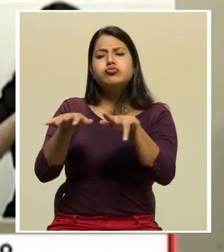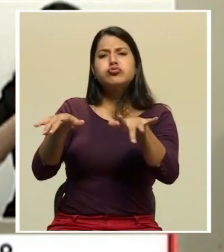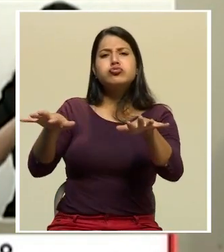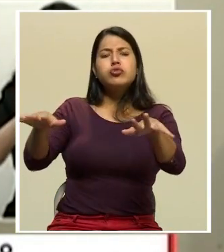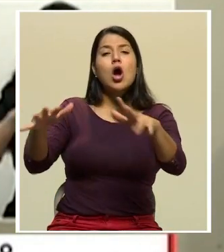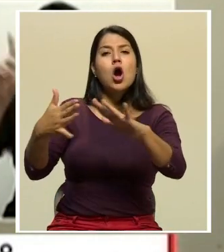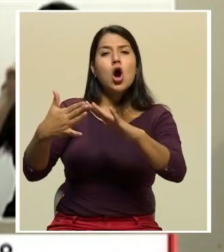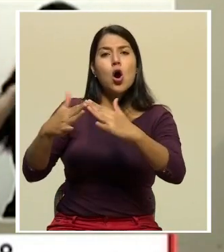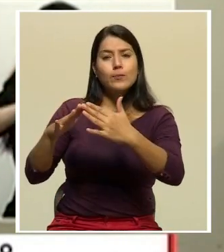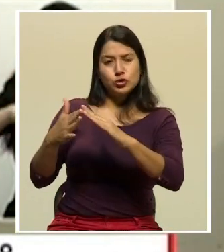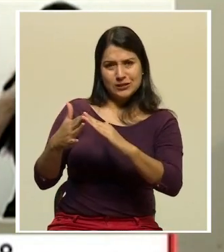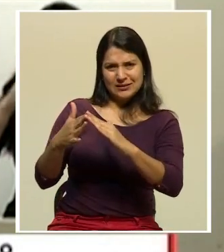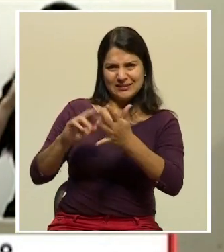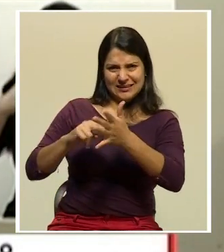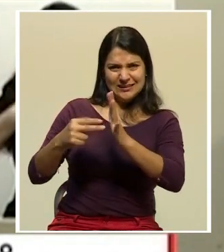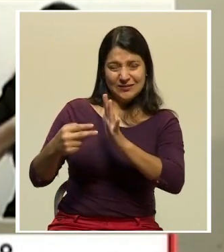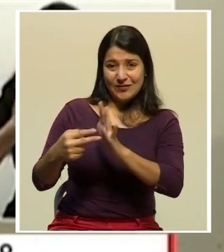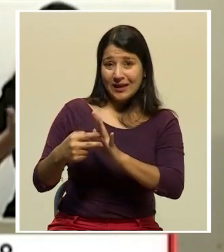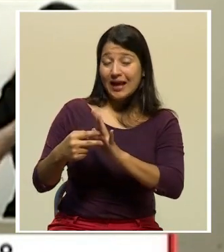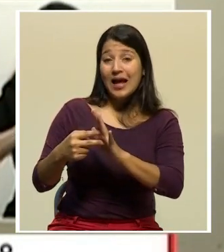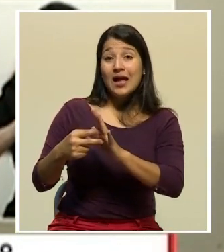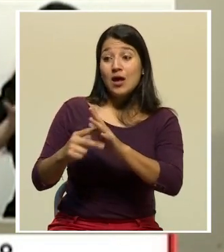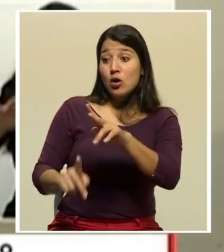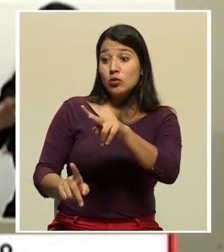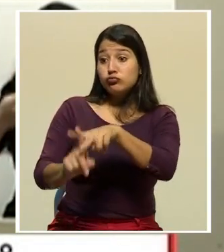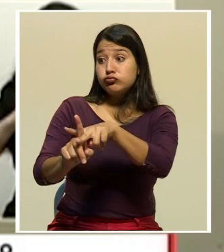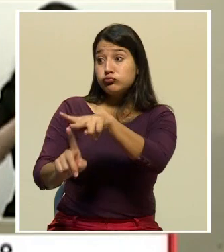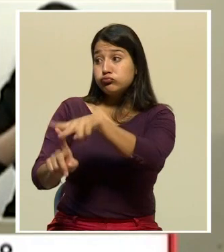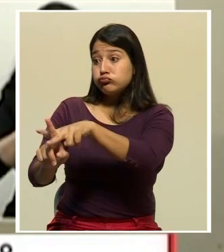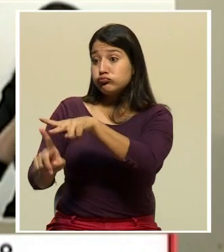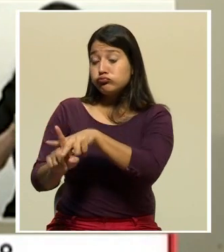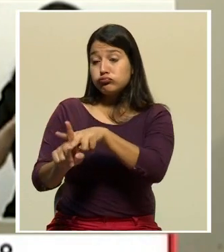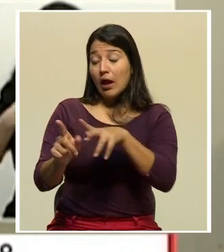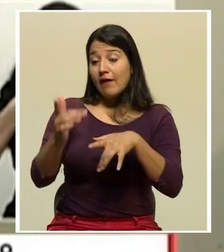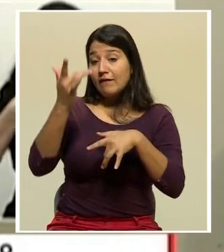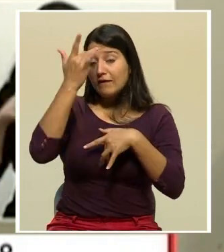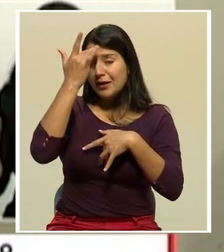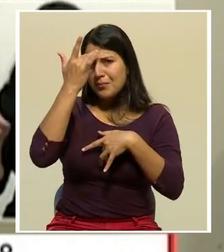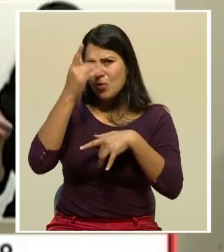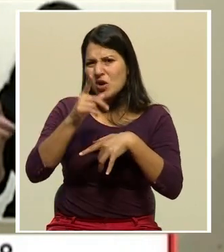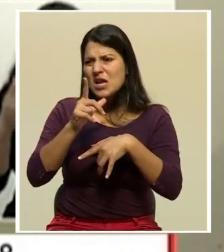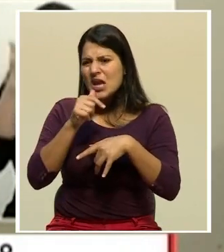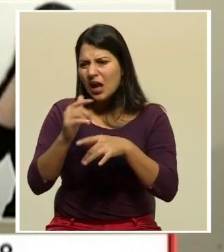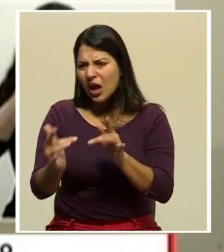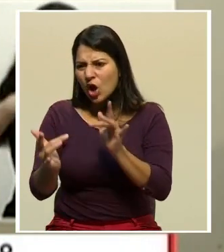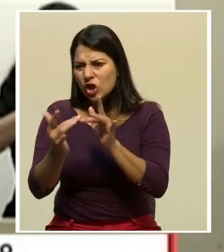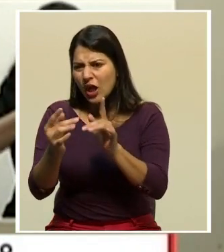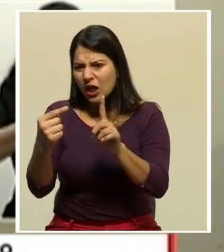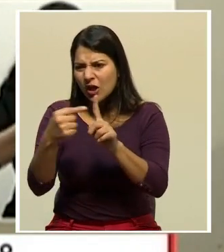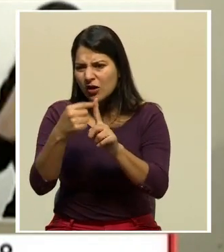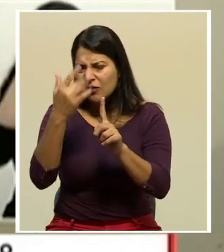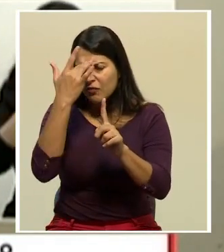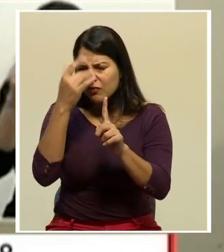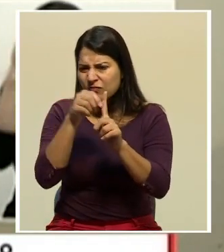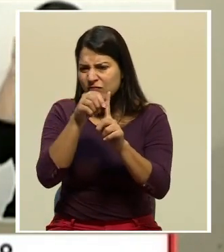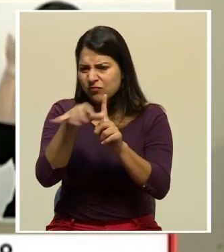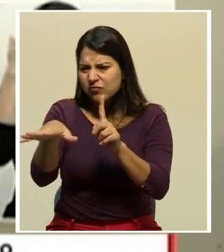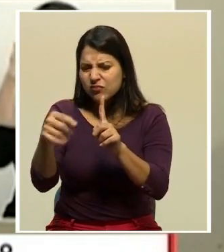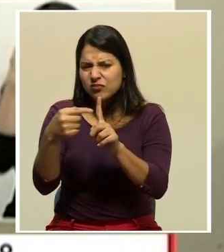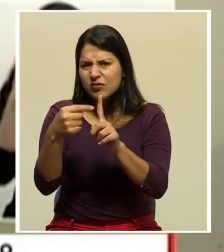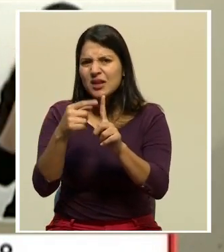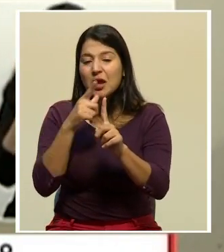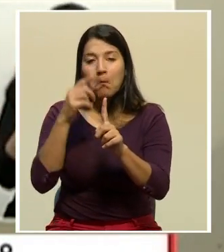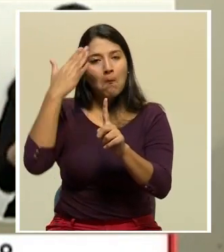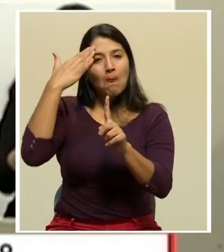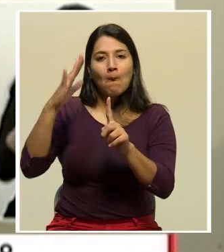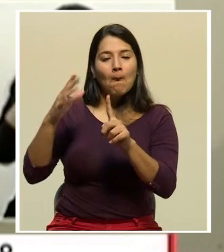el gran área metropolitana. Esta declaratoria surge porque ustedes saben que la cantidad de casos